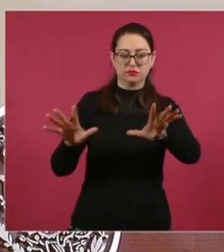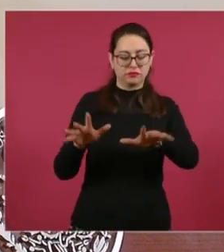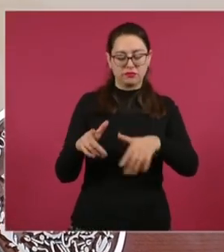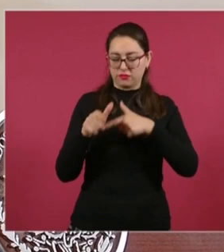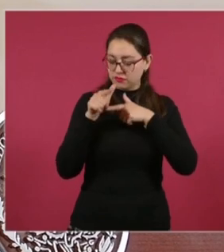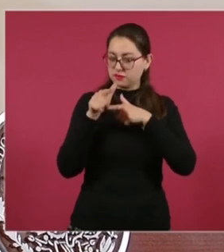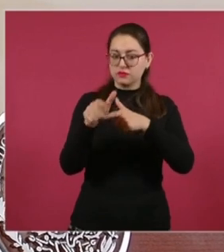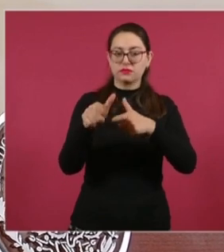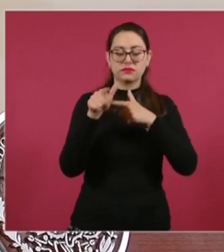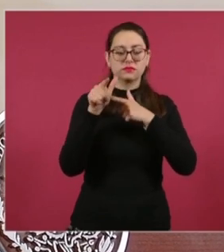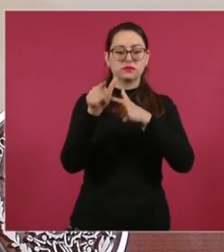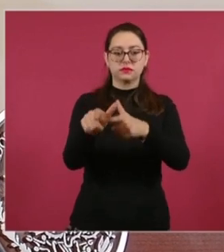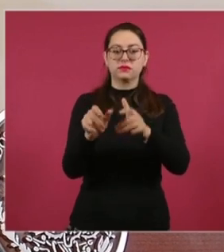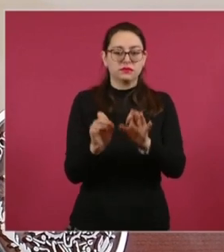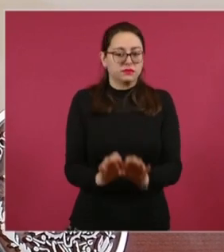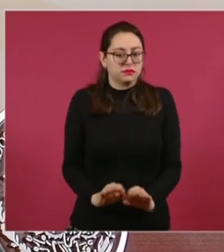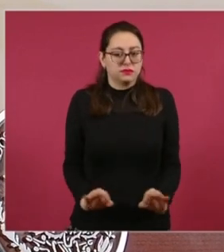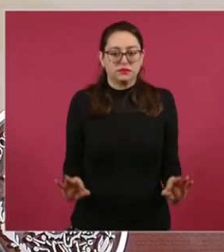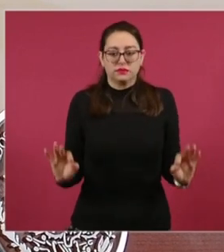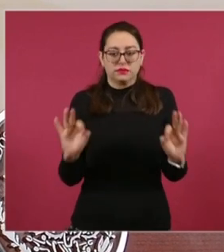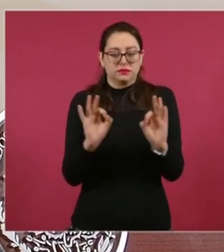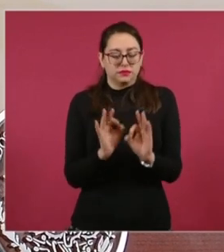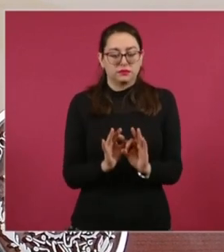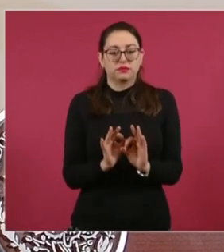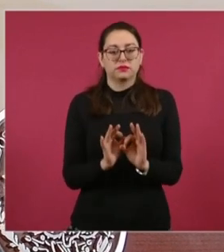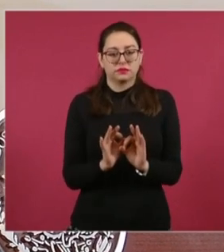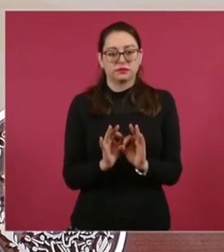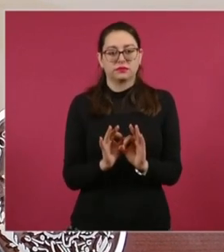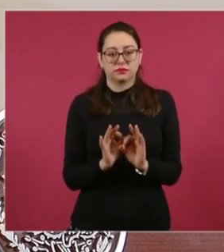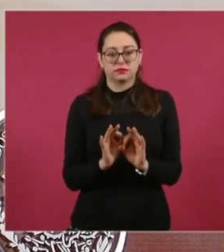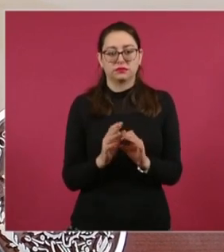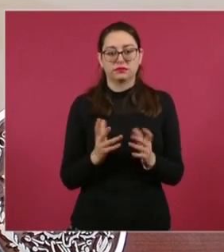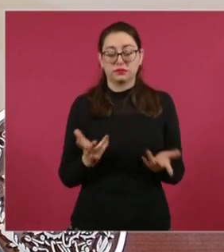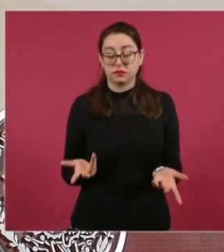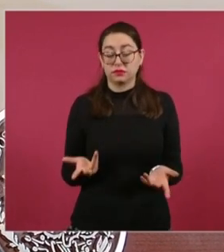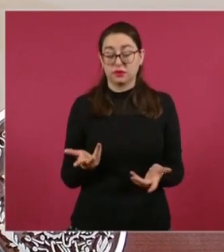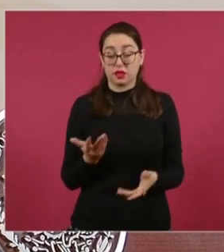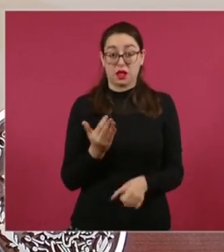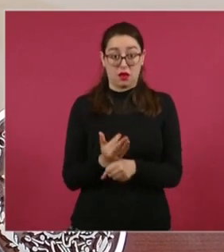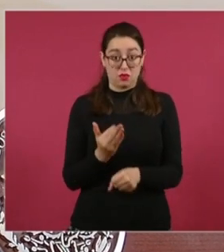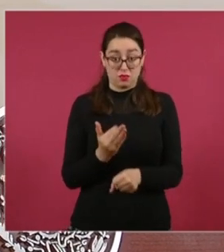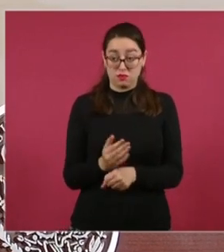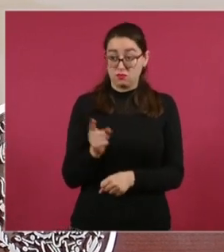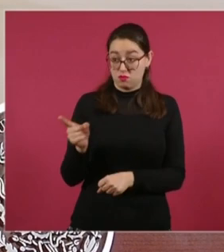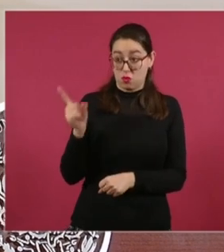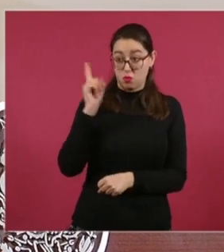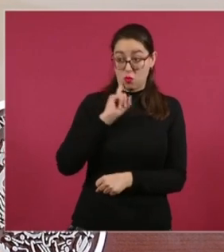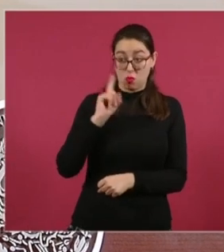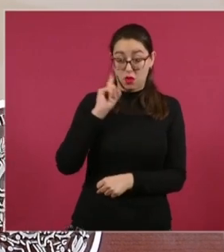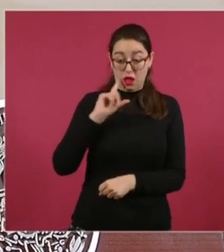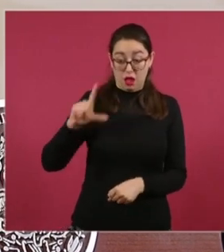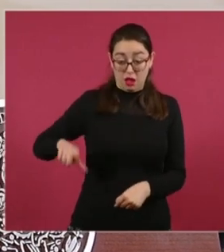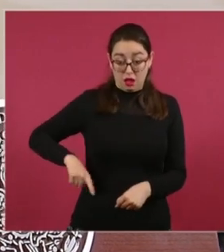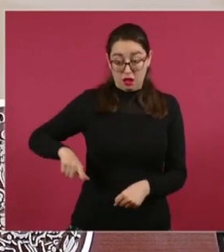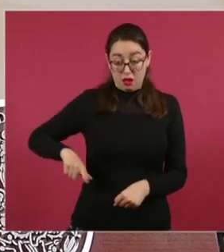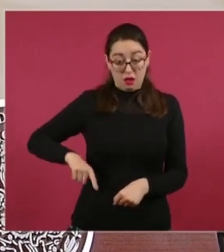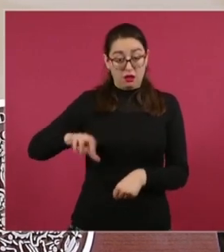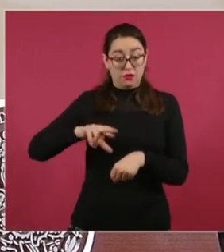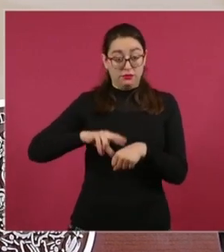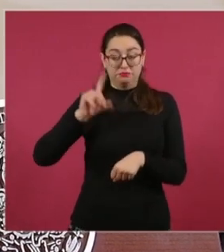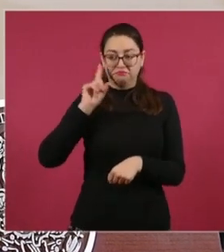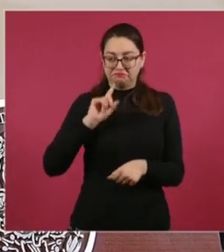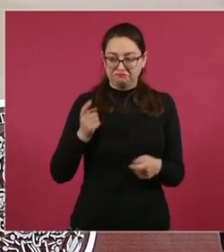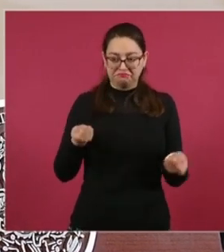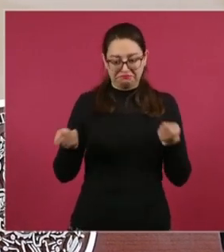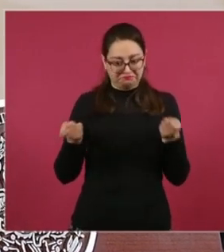Es de los mejores gobernantes, de las mejores gobernantes de